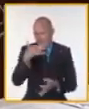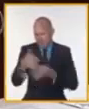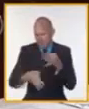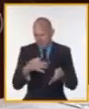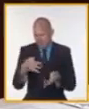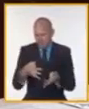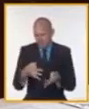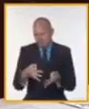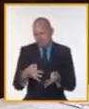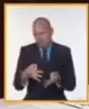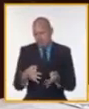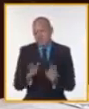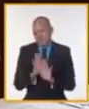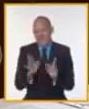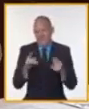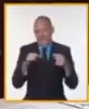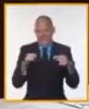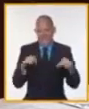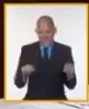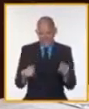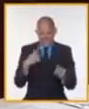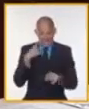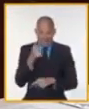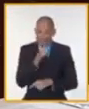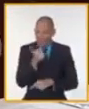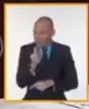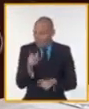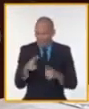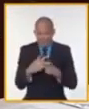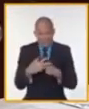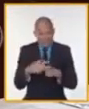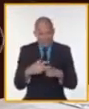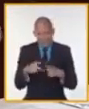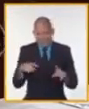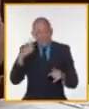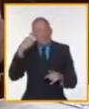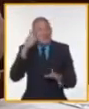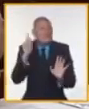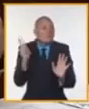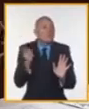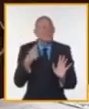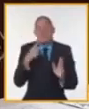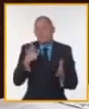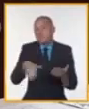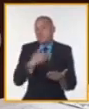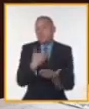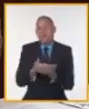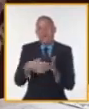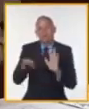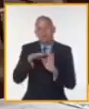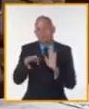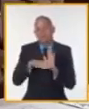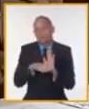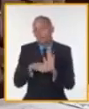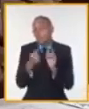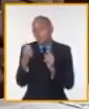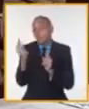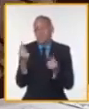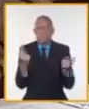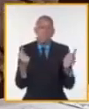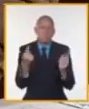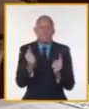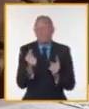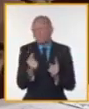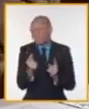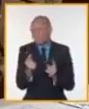un escenario exageradamente complejo, que medidas aisladas no lo van a transformar y generan retos a todos los que tenemos